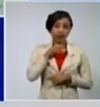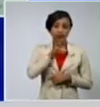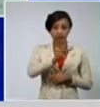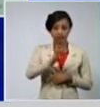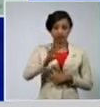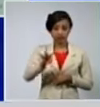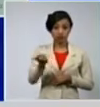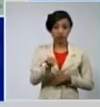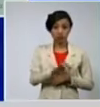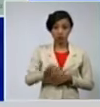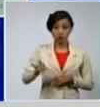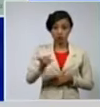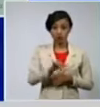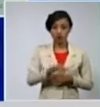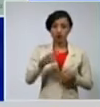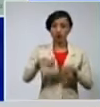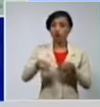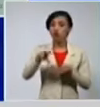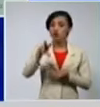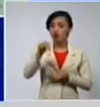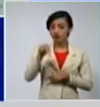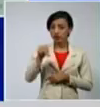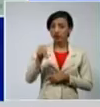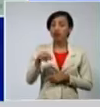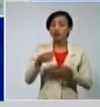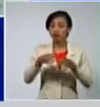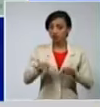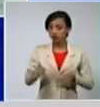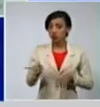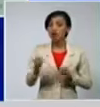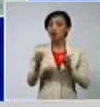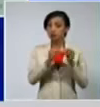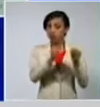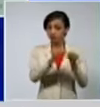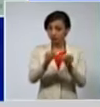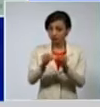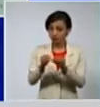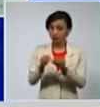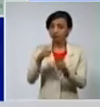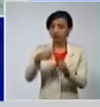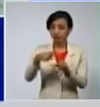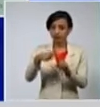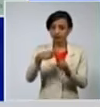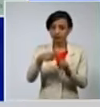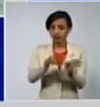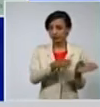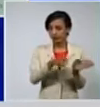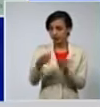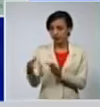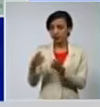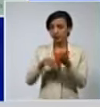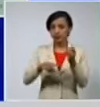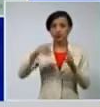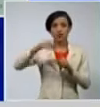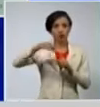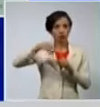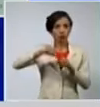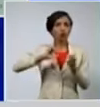caso autóctono ayer. Provincia de Las Tunas, con control de la pandemia,